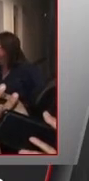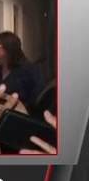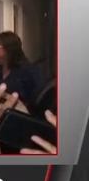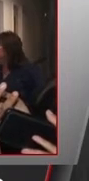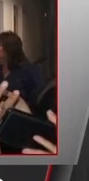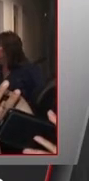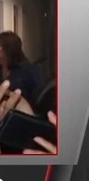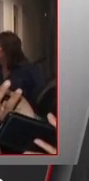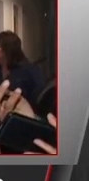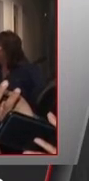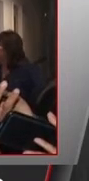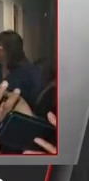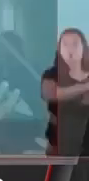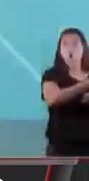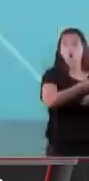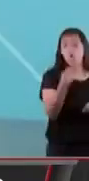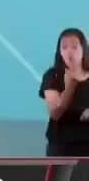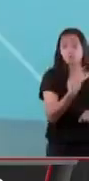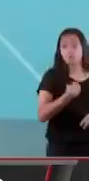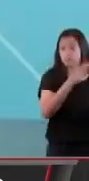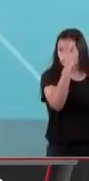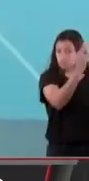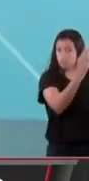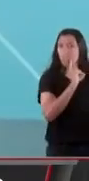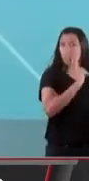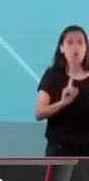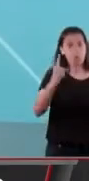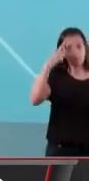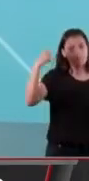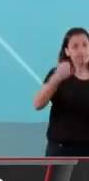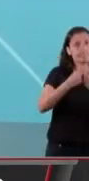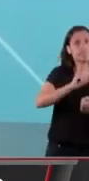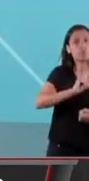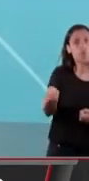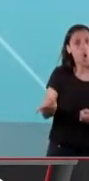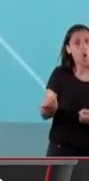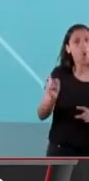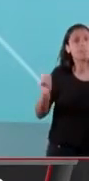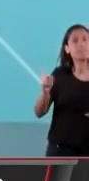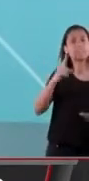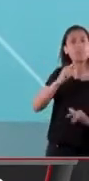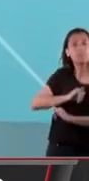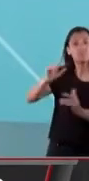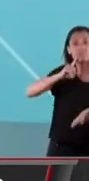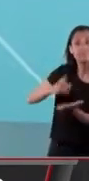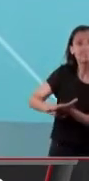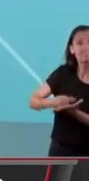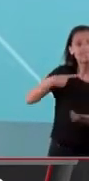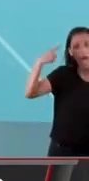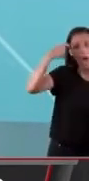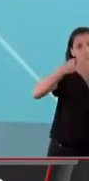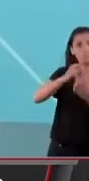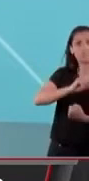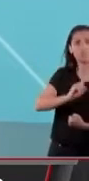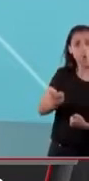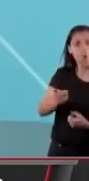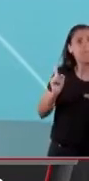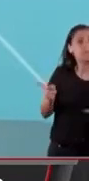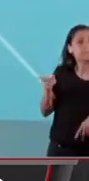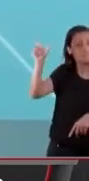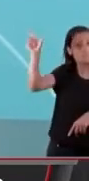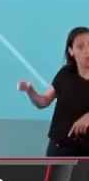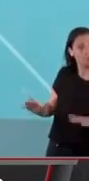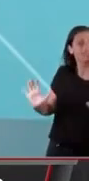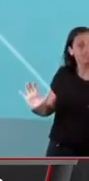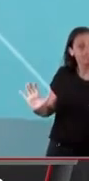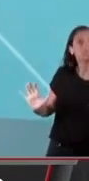preocupación tremenda y una incertidumbre muy importante, porque al suspender la elección, el reclamo que se había planteado por parte de uno de